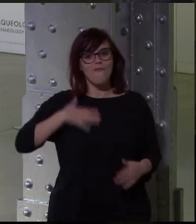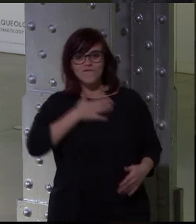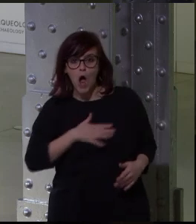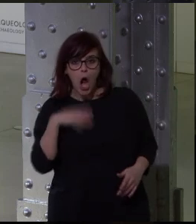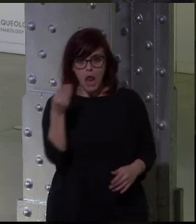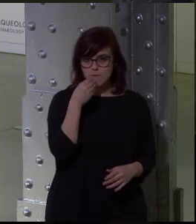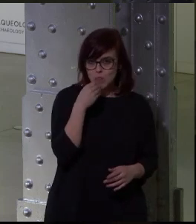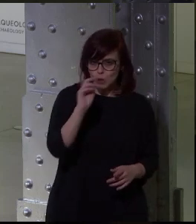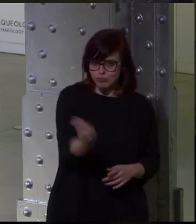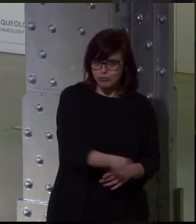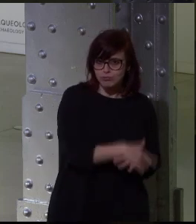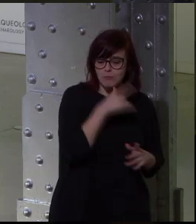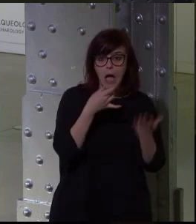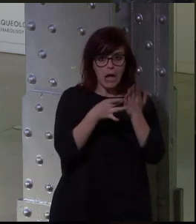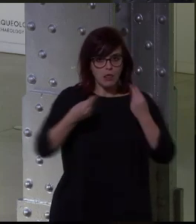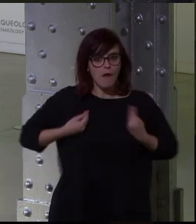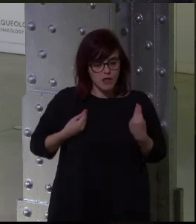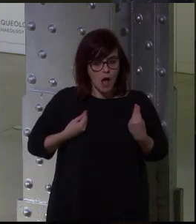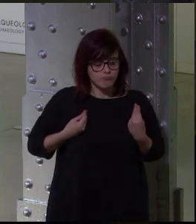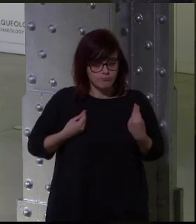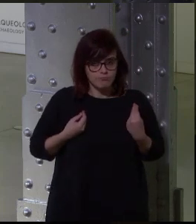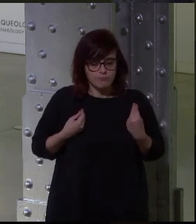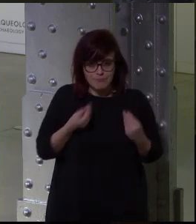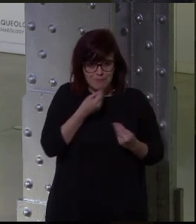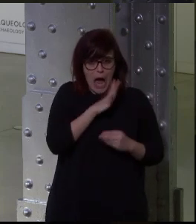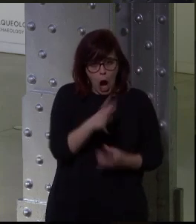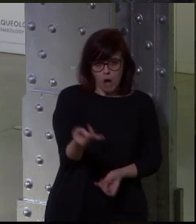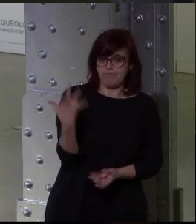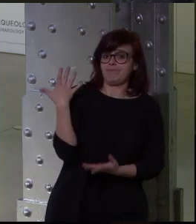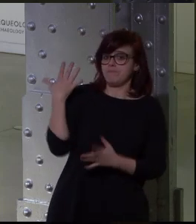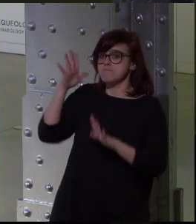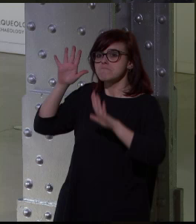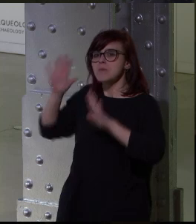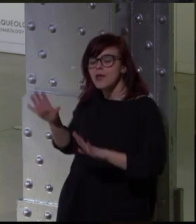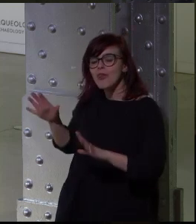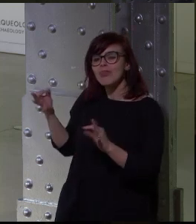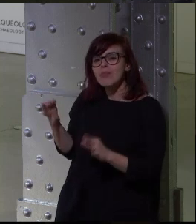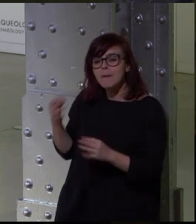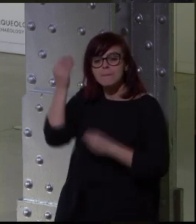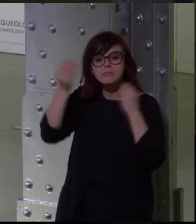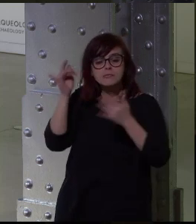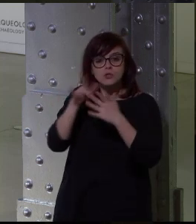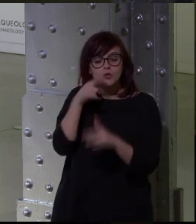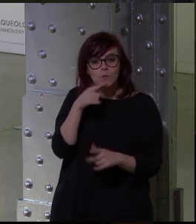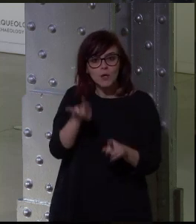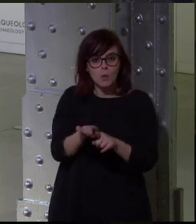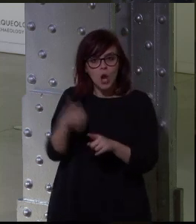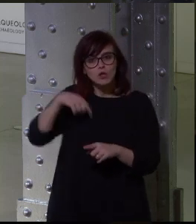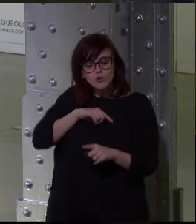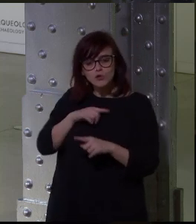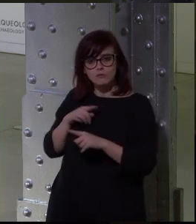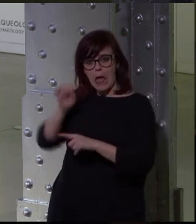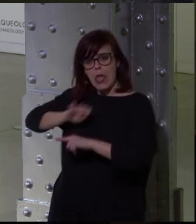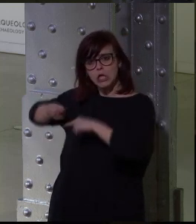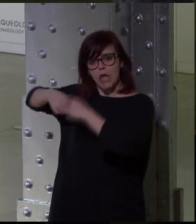de alimento, etcétera, de calidad de vida, pero sin que sea a costa de dejar esa huella que hemos estado dejando